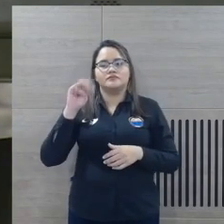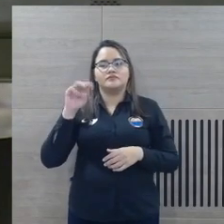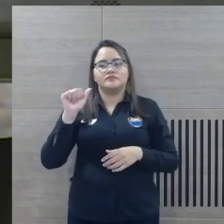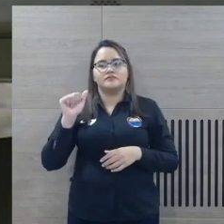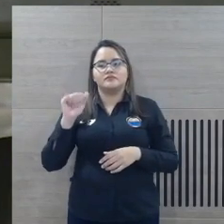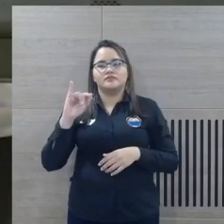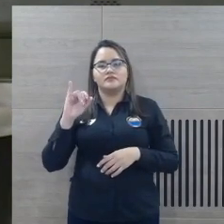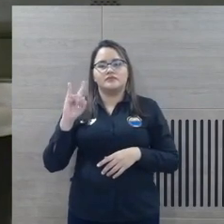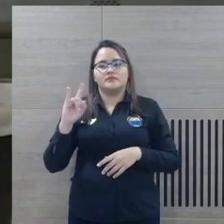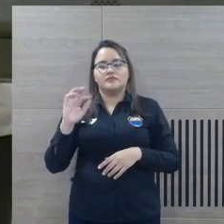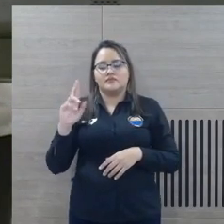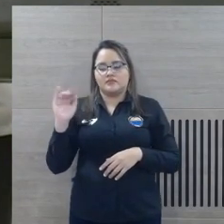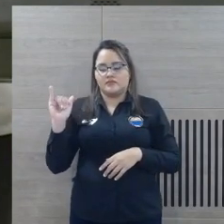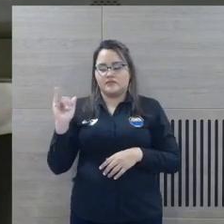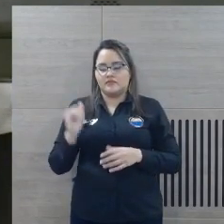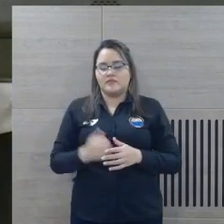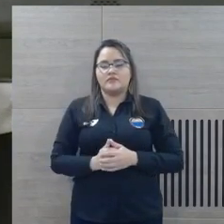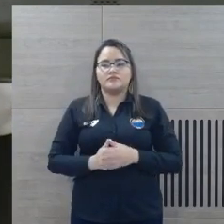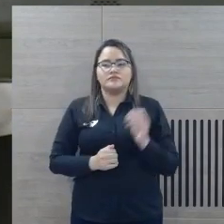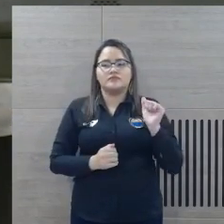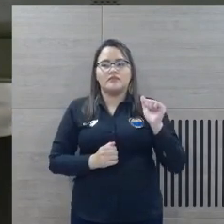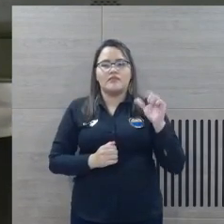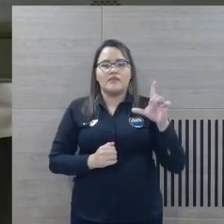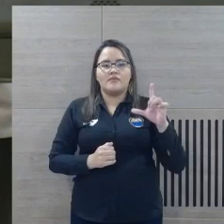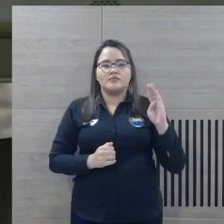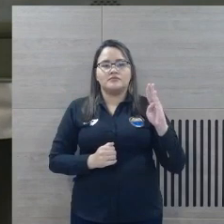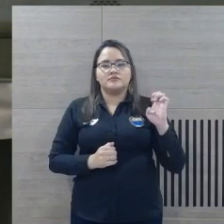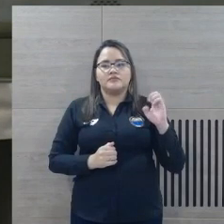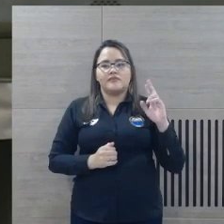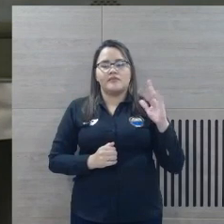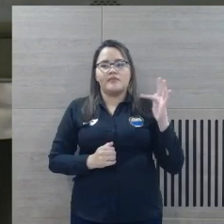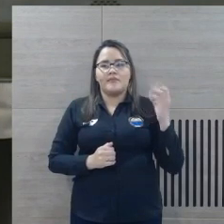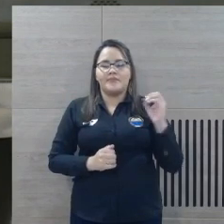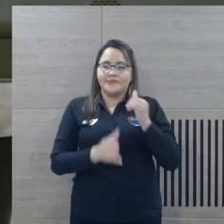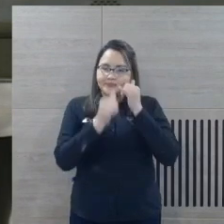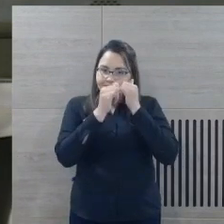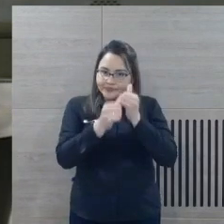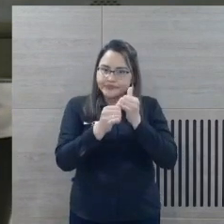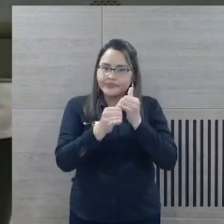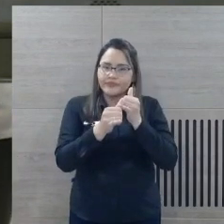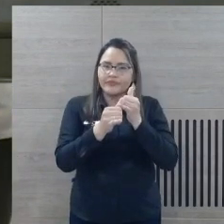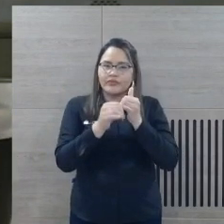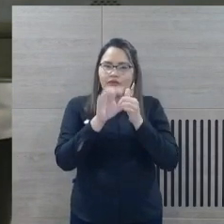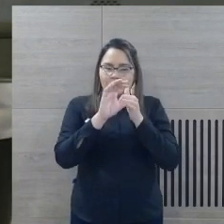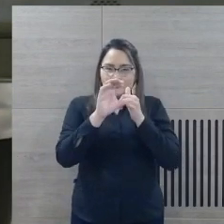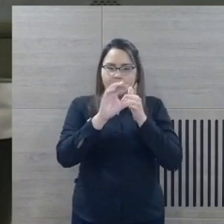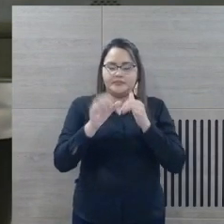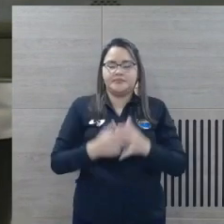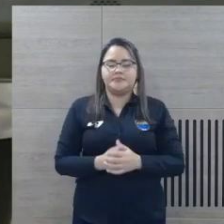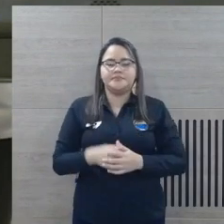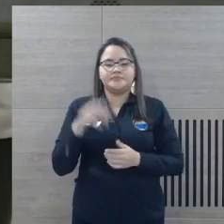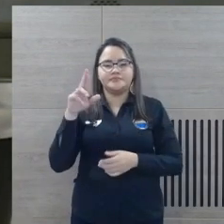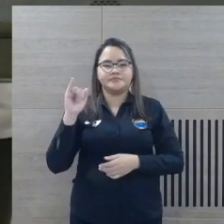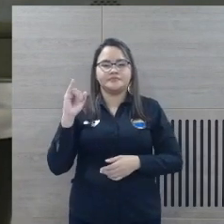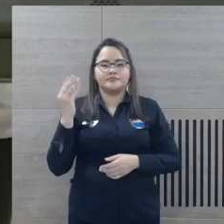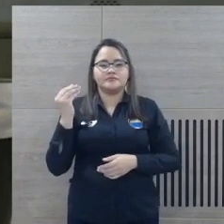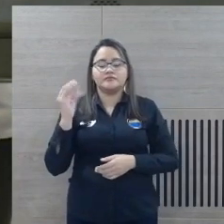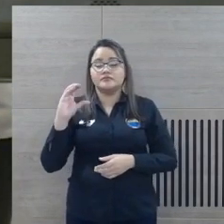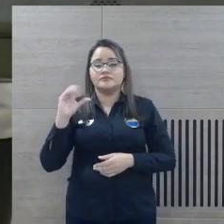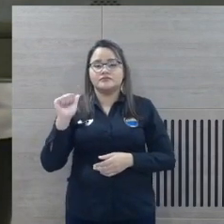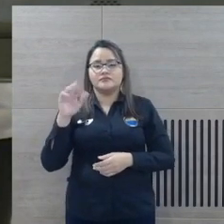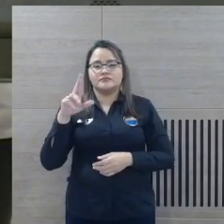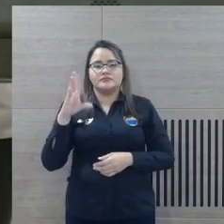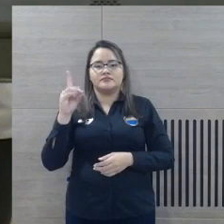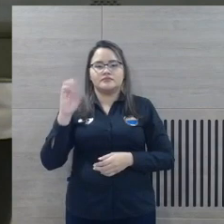Barros. Ingeniero de Sistemas. Ricardo José Alcalá Castro. Luz Meri Ballesta Estrada. Omar Yesid